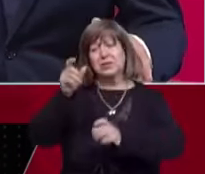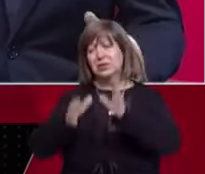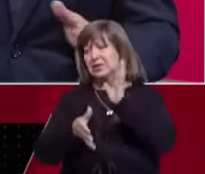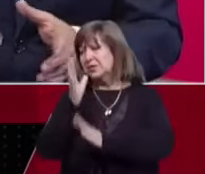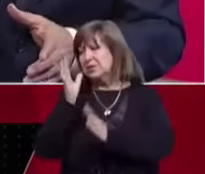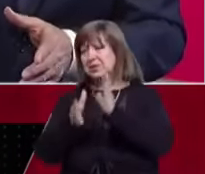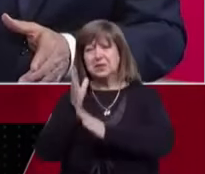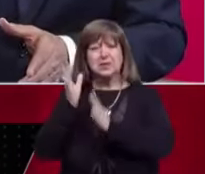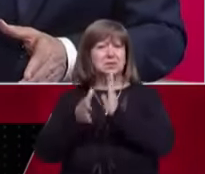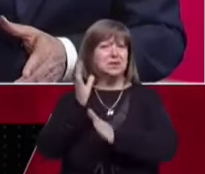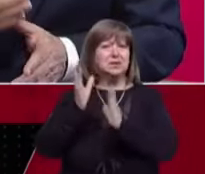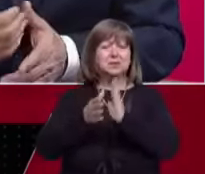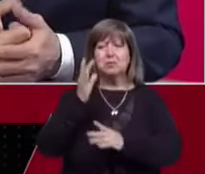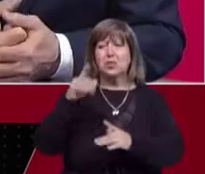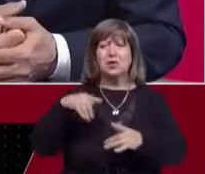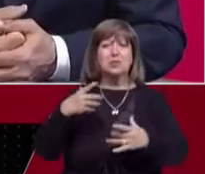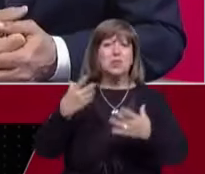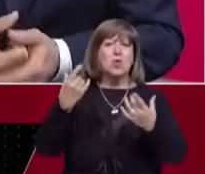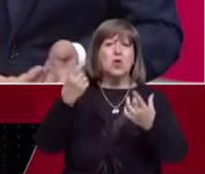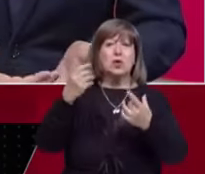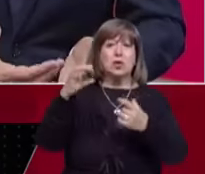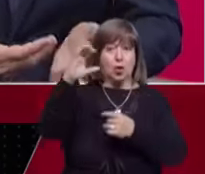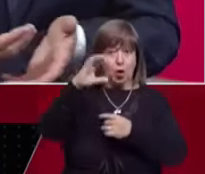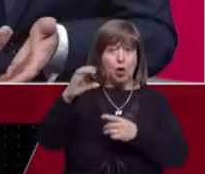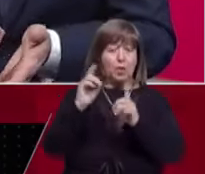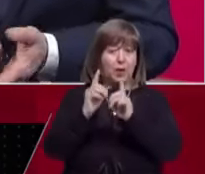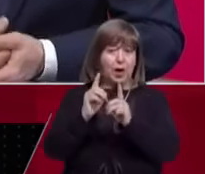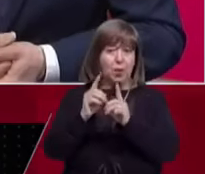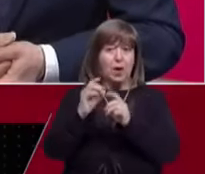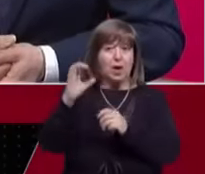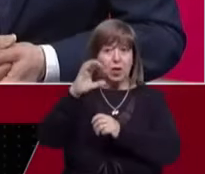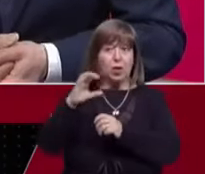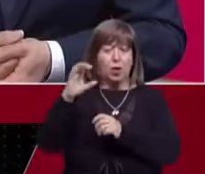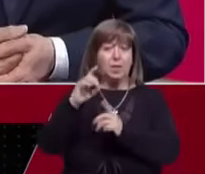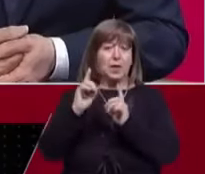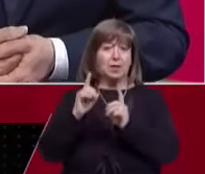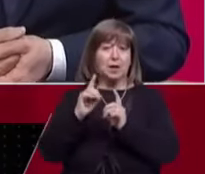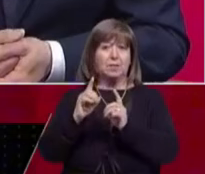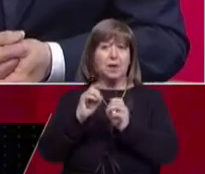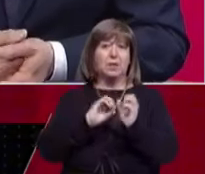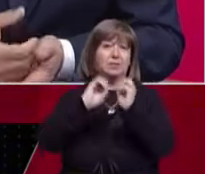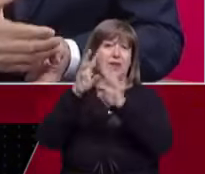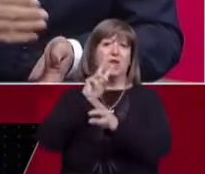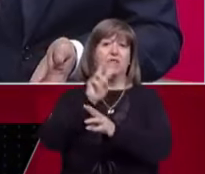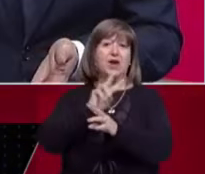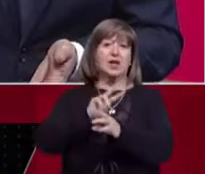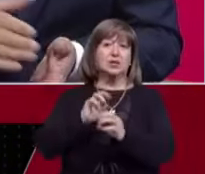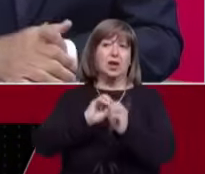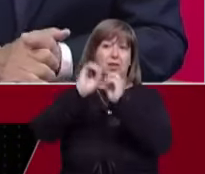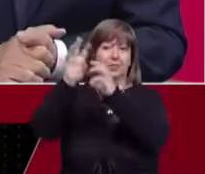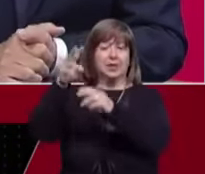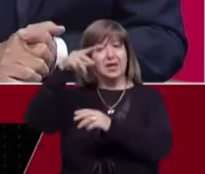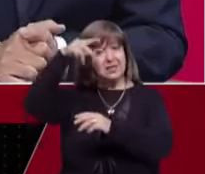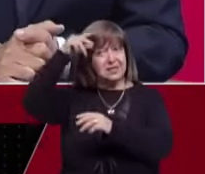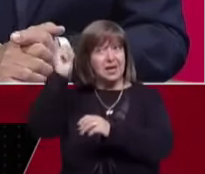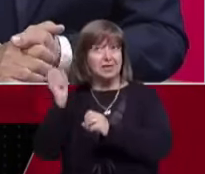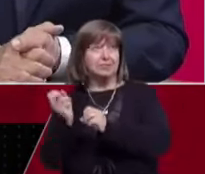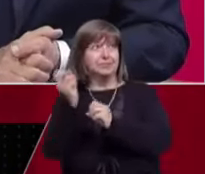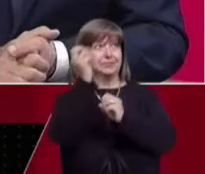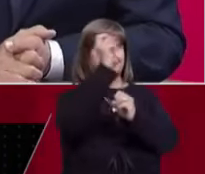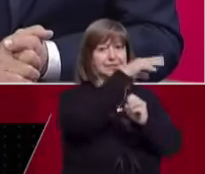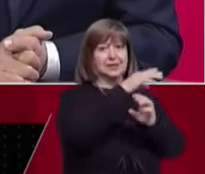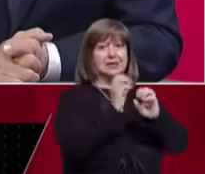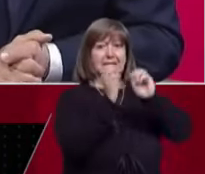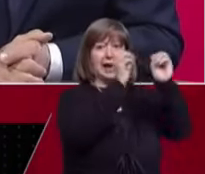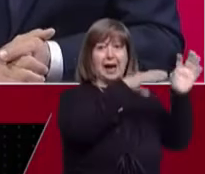sin dudas, y que lo está sufriendo también Colombia, que es un país receptor de los migrantes venezolanos. Ojo, Chile también, ¿eh? En el último tiempo